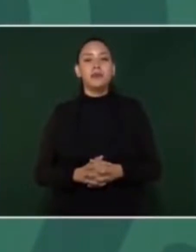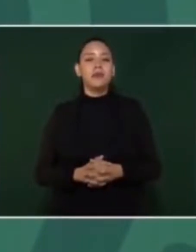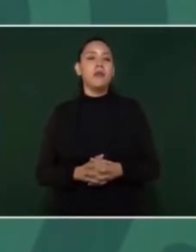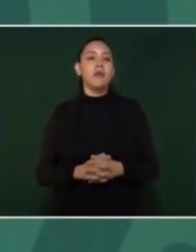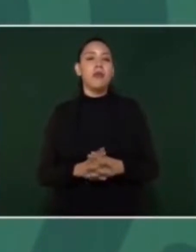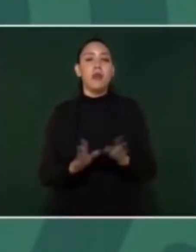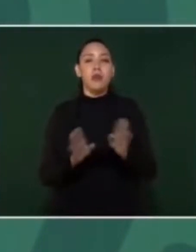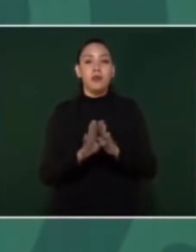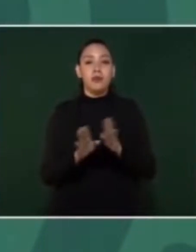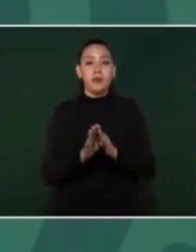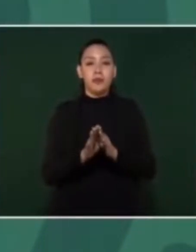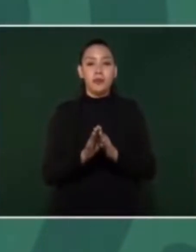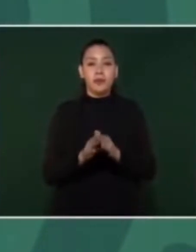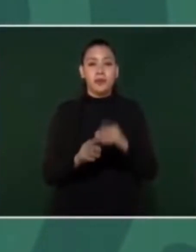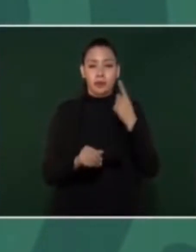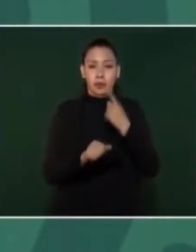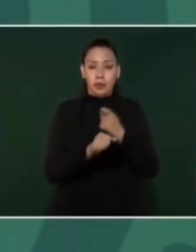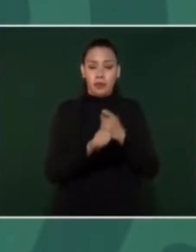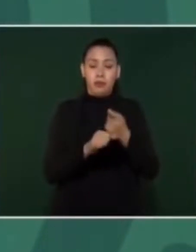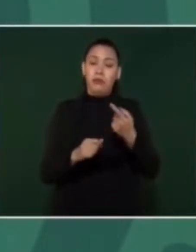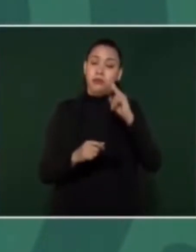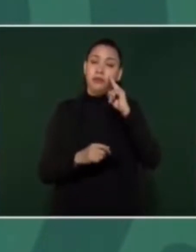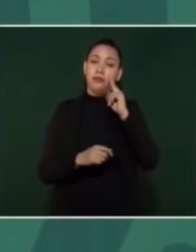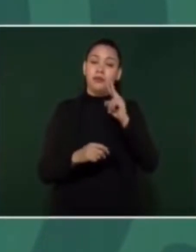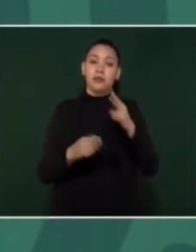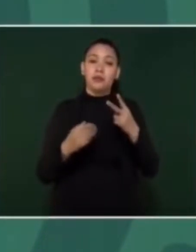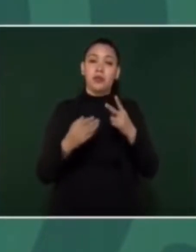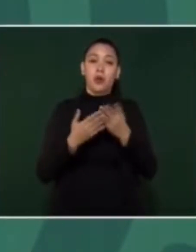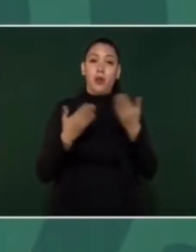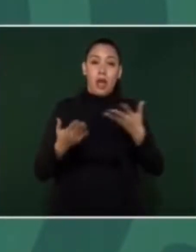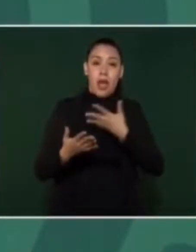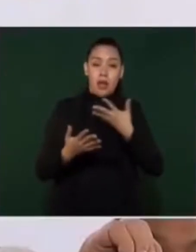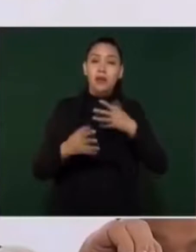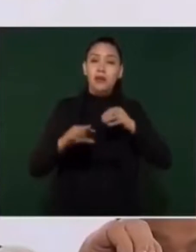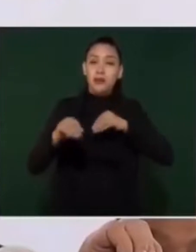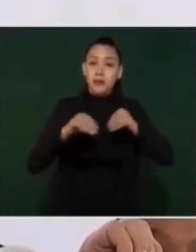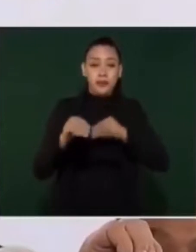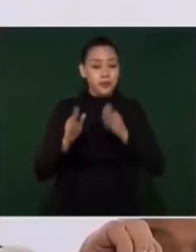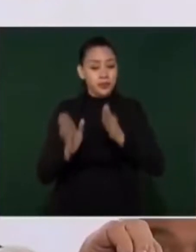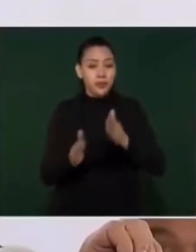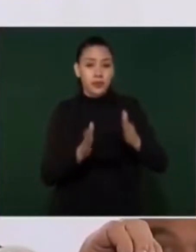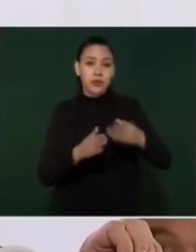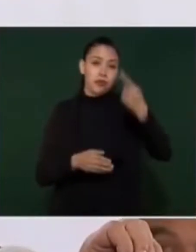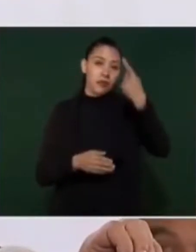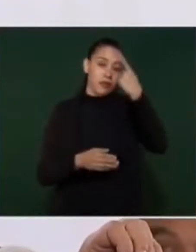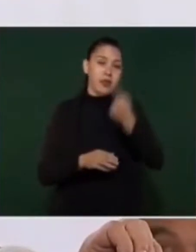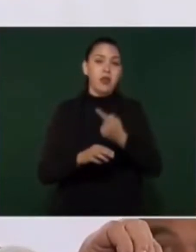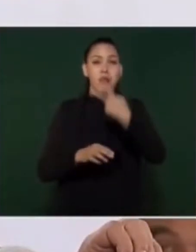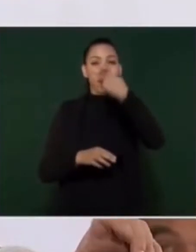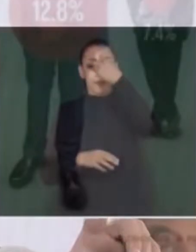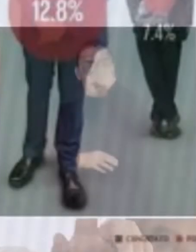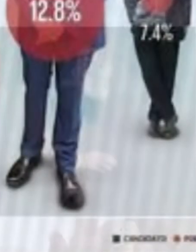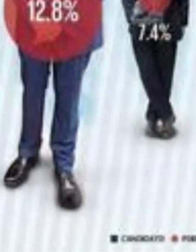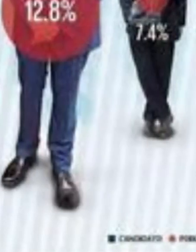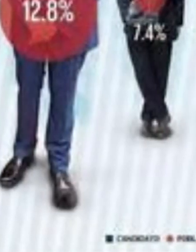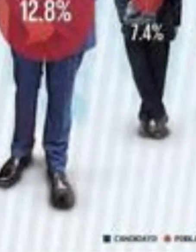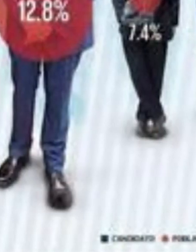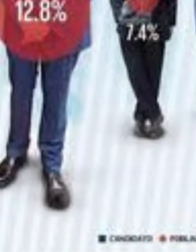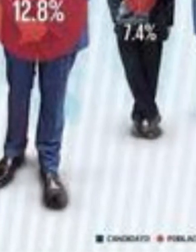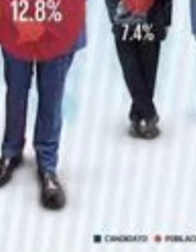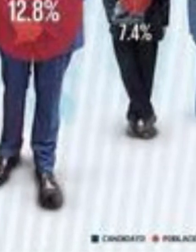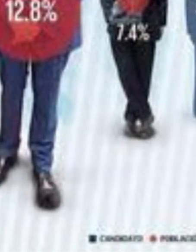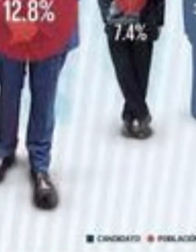18.70% de las preferencias de la población encuestada Aunque faltan todavía dos años para las elecciones presidenciales de